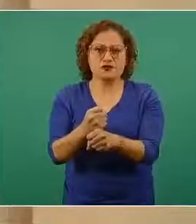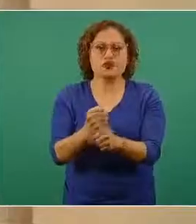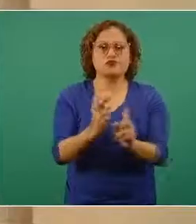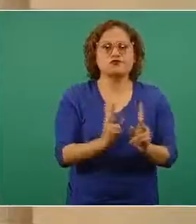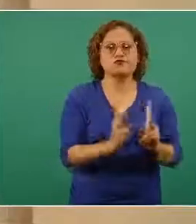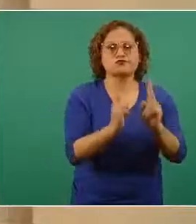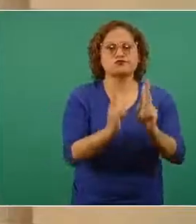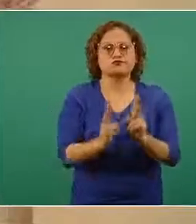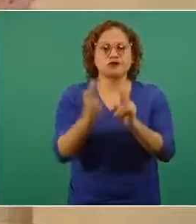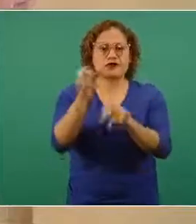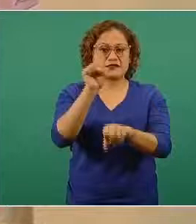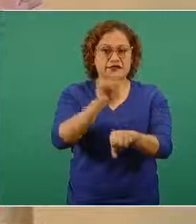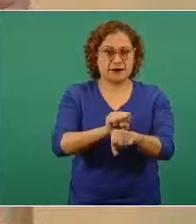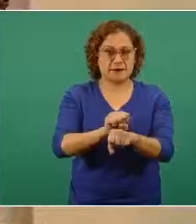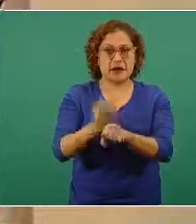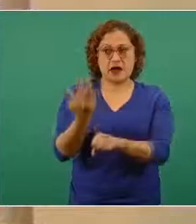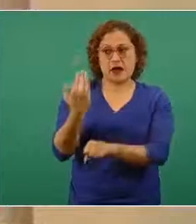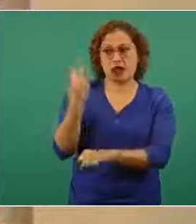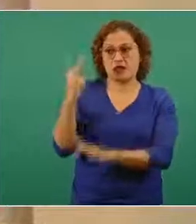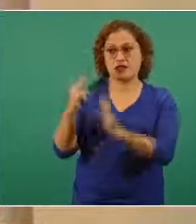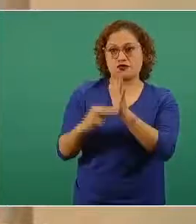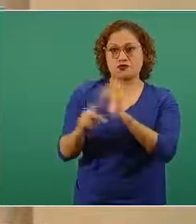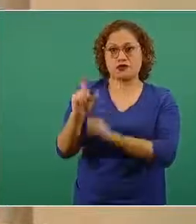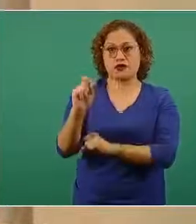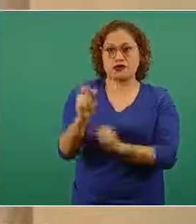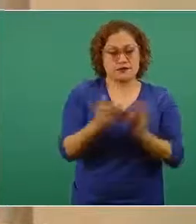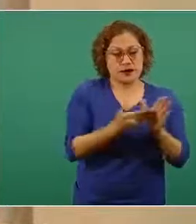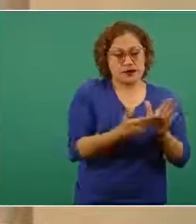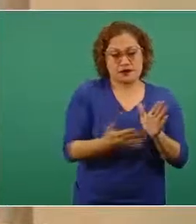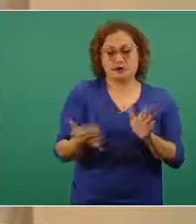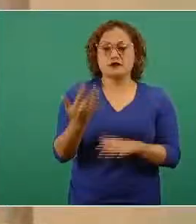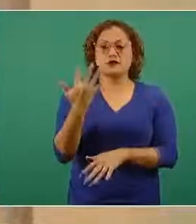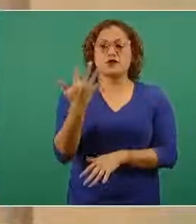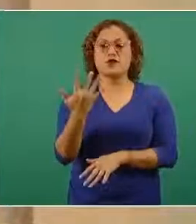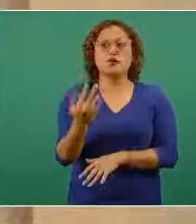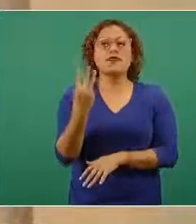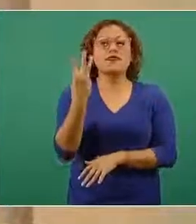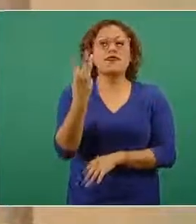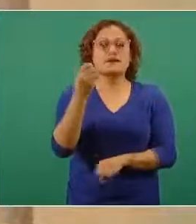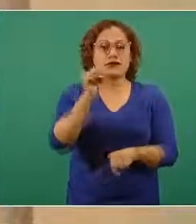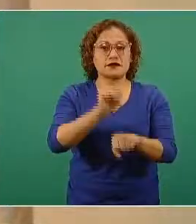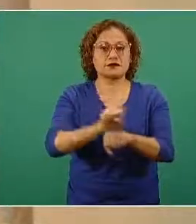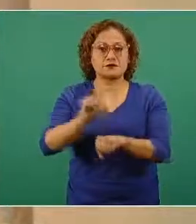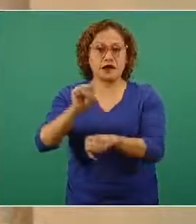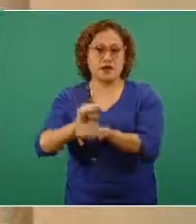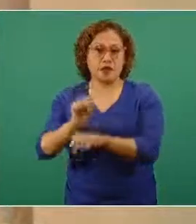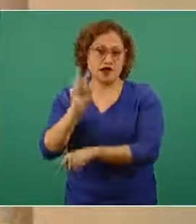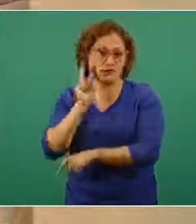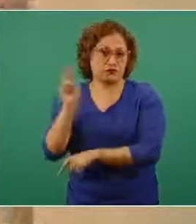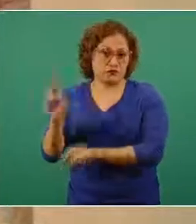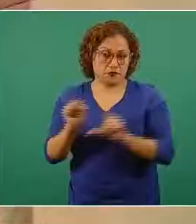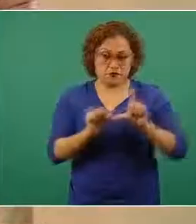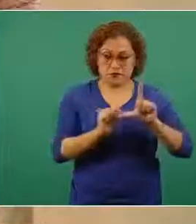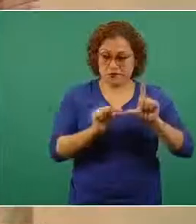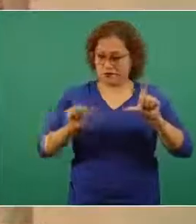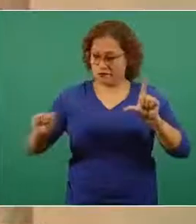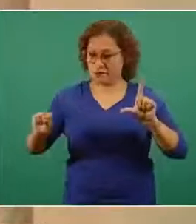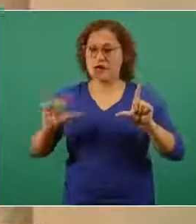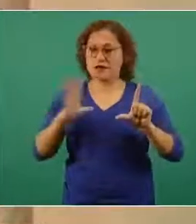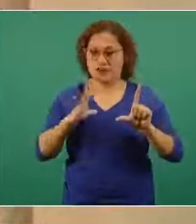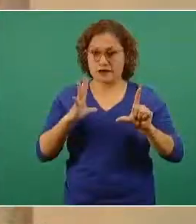tuvo 53 semanas epidemiológicas que ustedes pueden ver perfectamente graficadas en esta lámina,